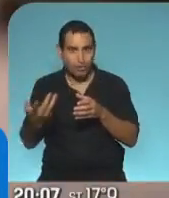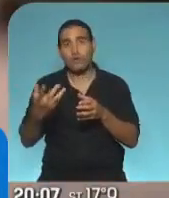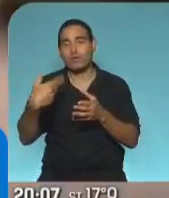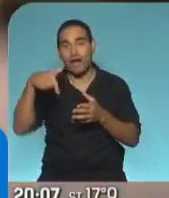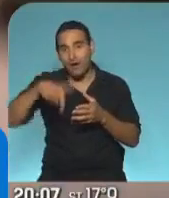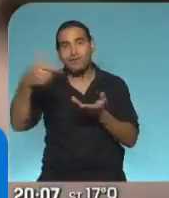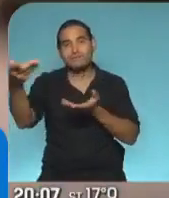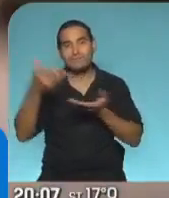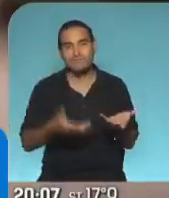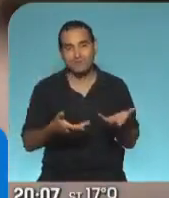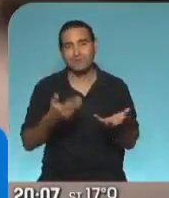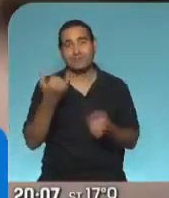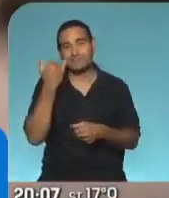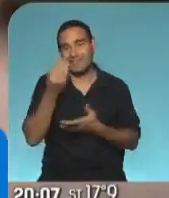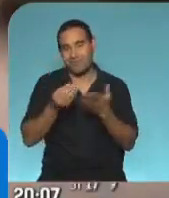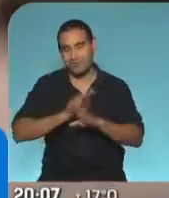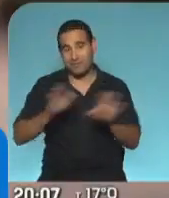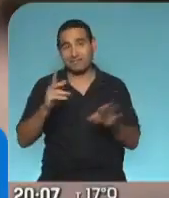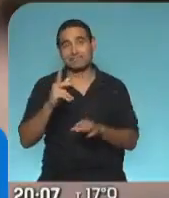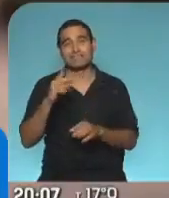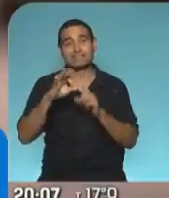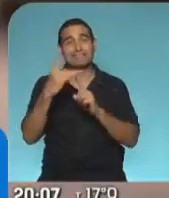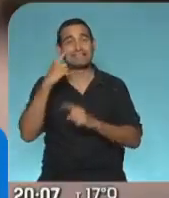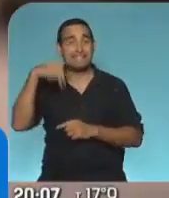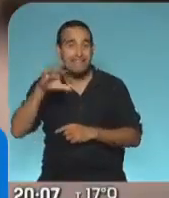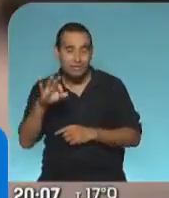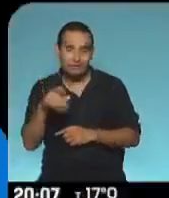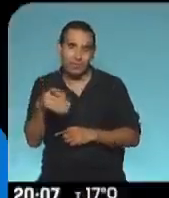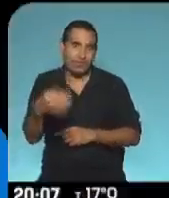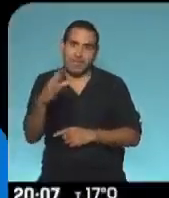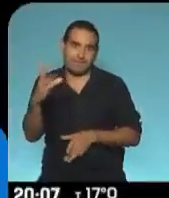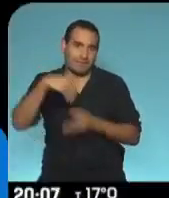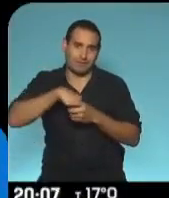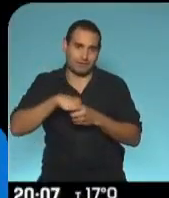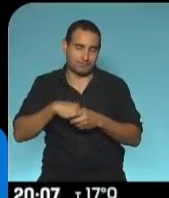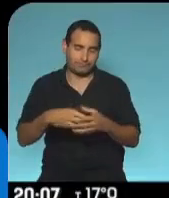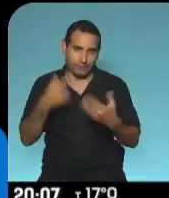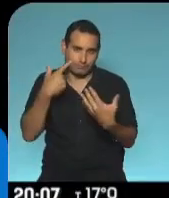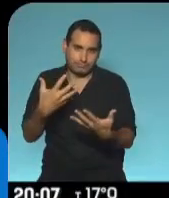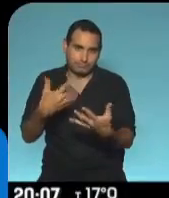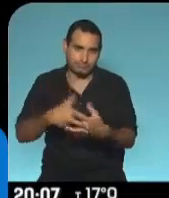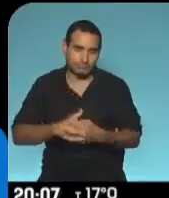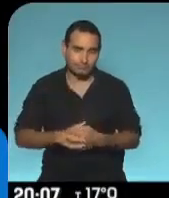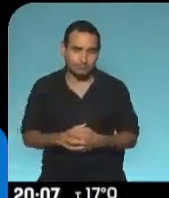invitado en esta es uno que ya no dibuja, que es Kino. Pero Kino, ¿cómo no va a estar, no?